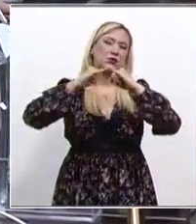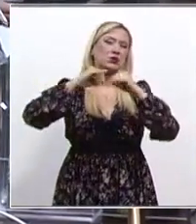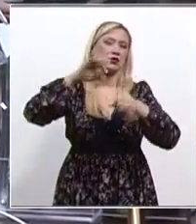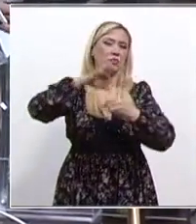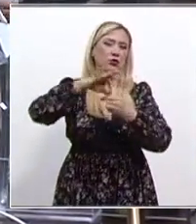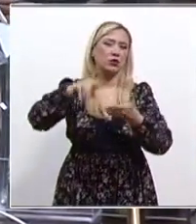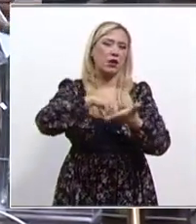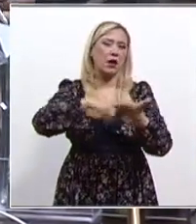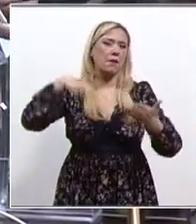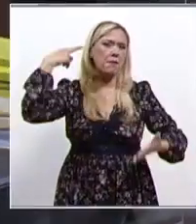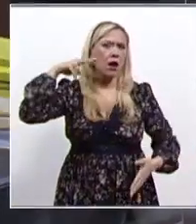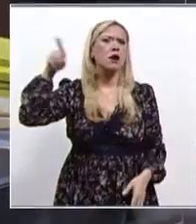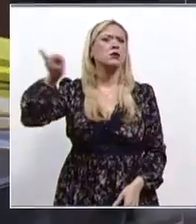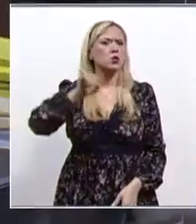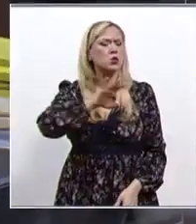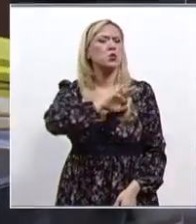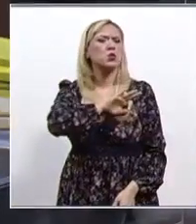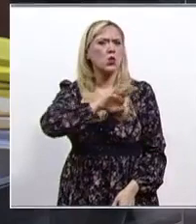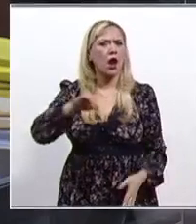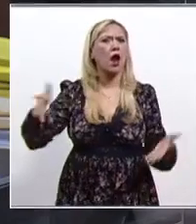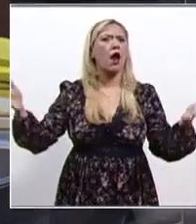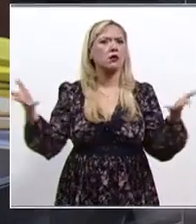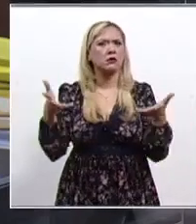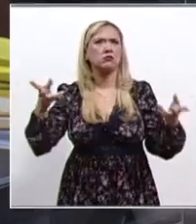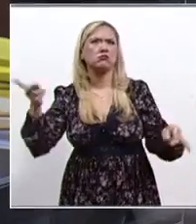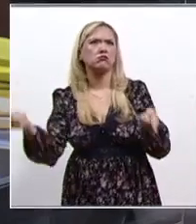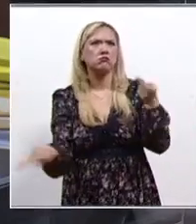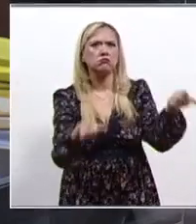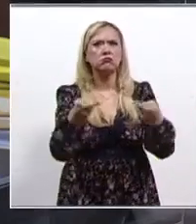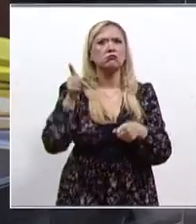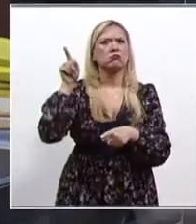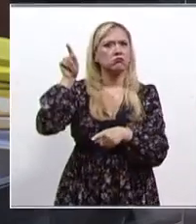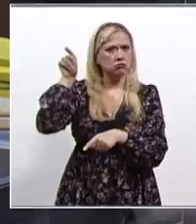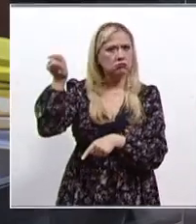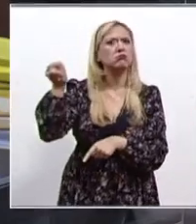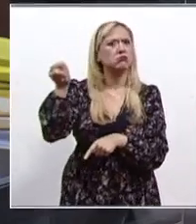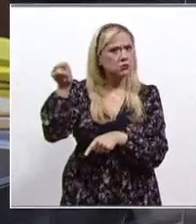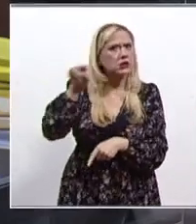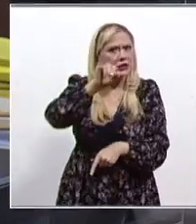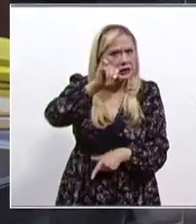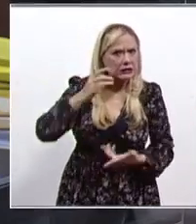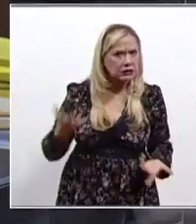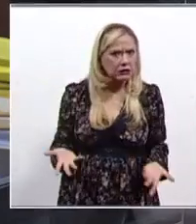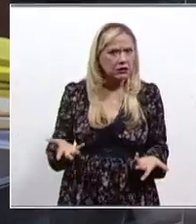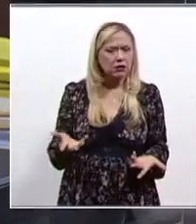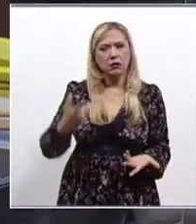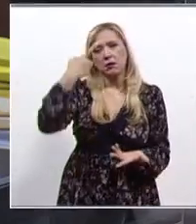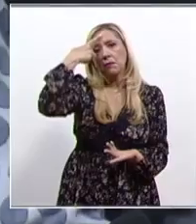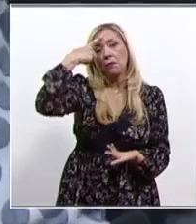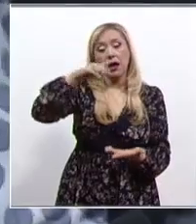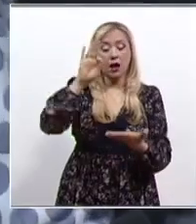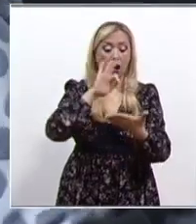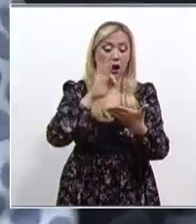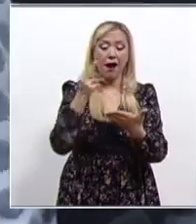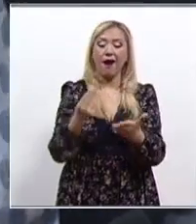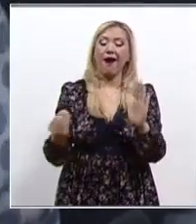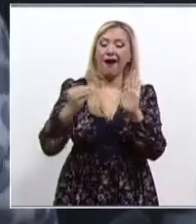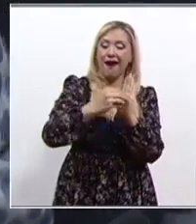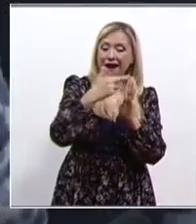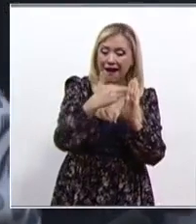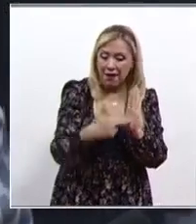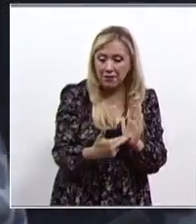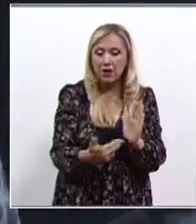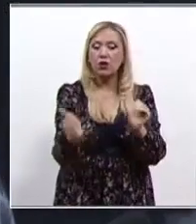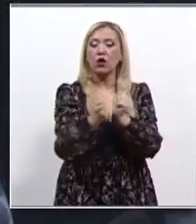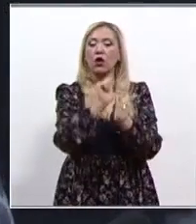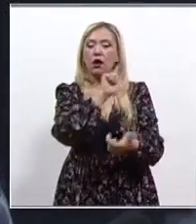sí tiene facultades para llevar a cabo dicha consulta, pues de actualizarse la posibilidad de que tenga que regular las acciones afirmativas vía